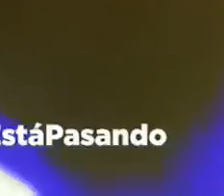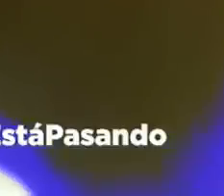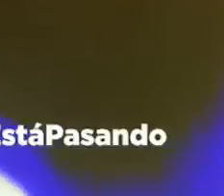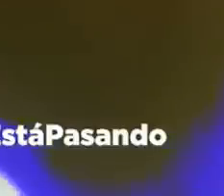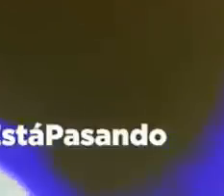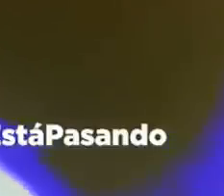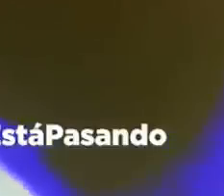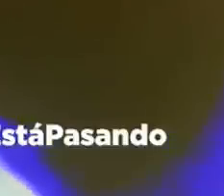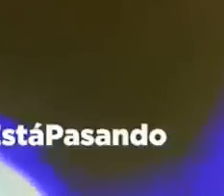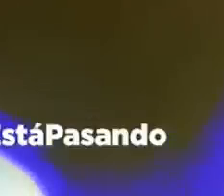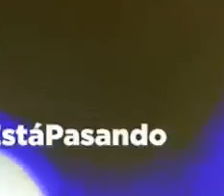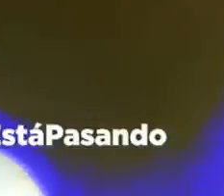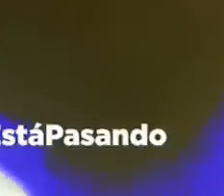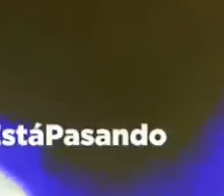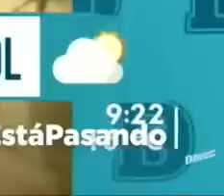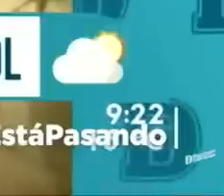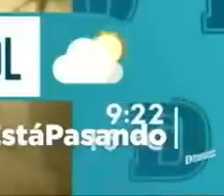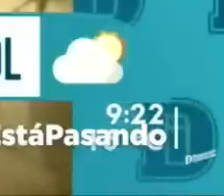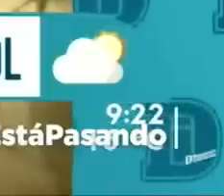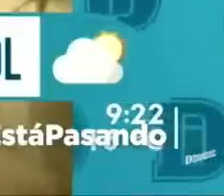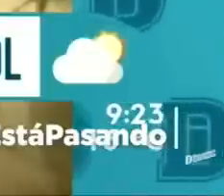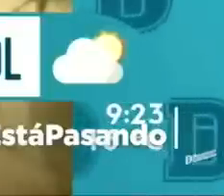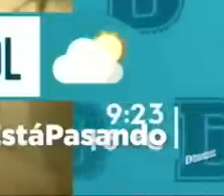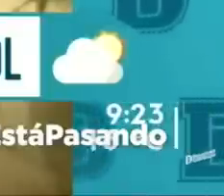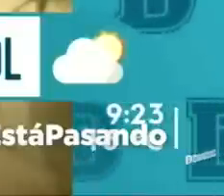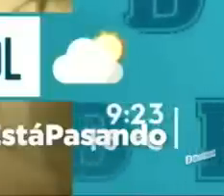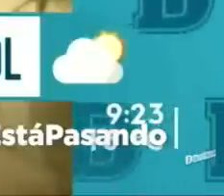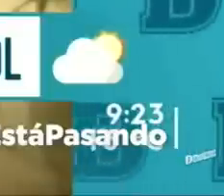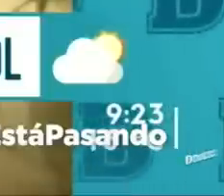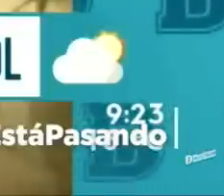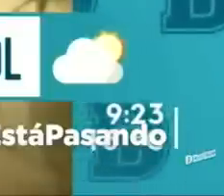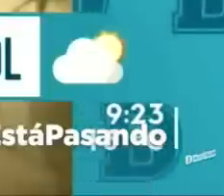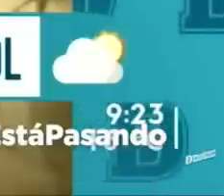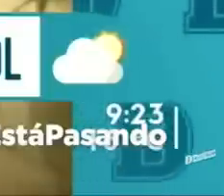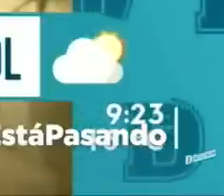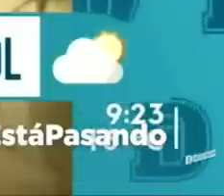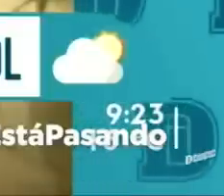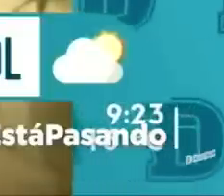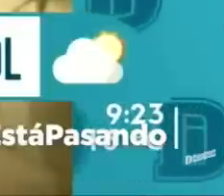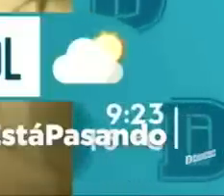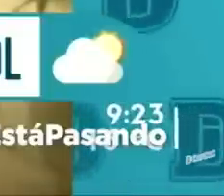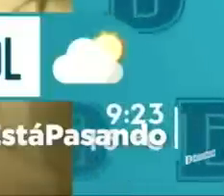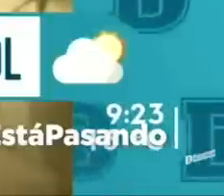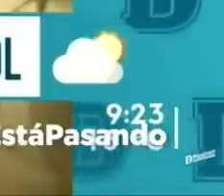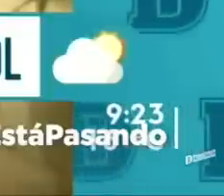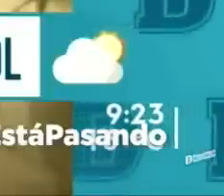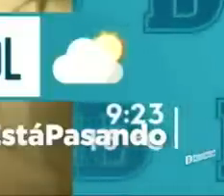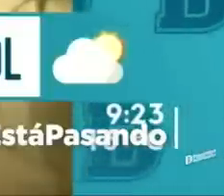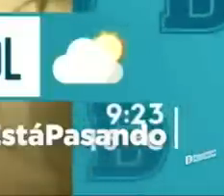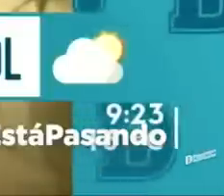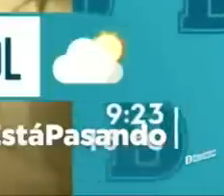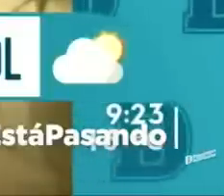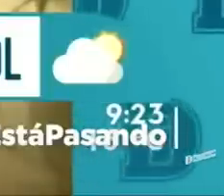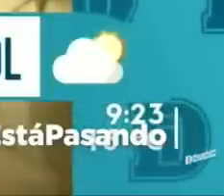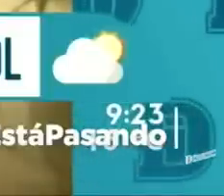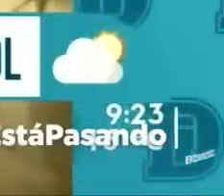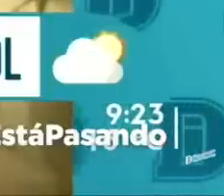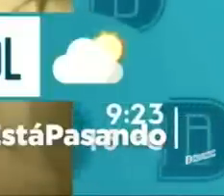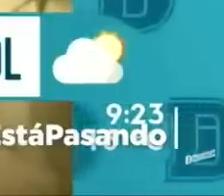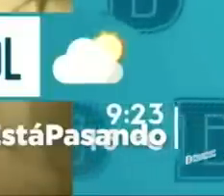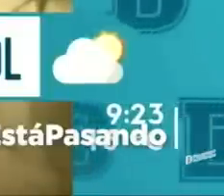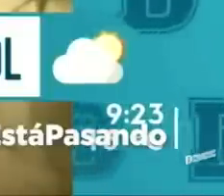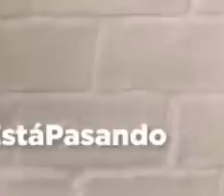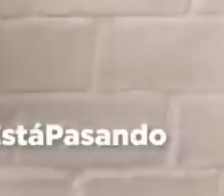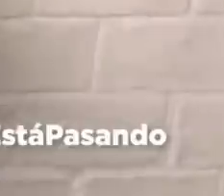¡Hace! ¿Cómo? ¿Que hay algunas cosas que a mí me hubiera gustado hacerlo de una manera diferente? Sí. Pero indudablemente que le dimos la derecha